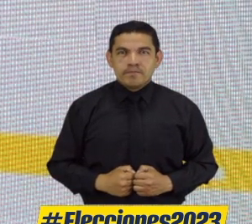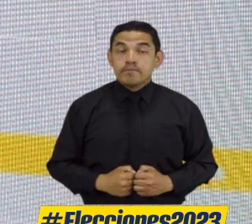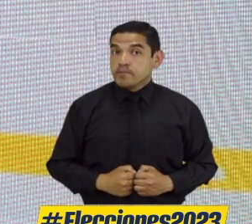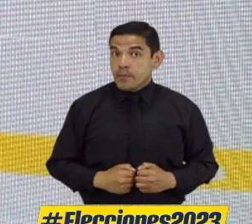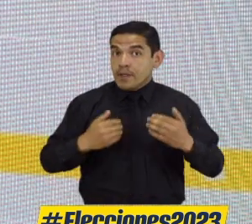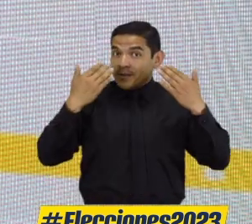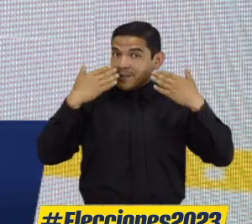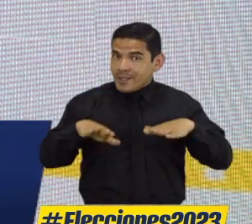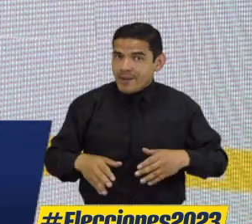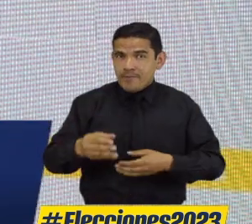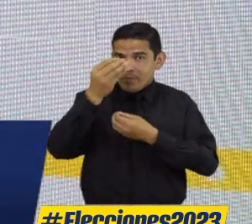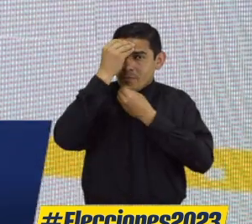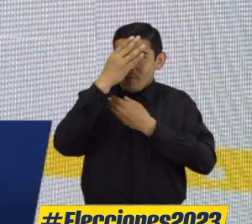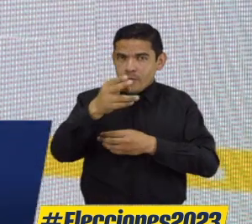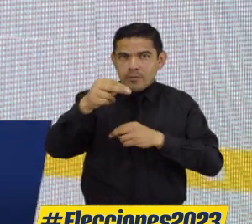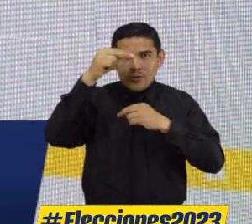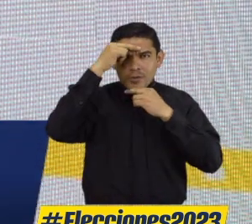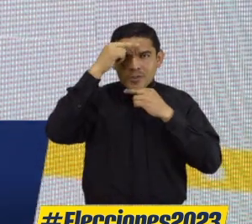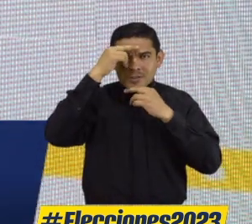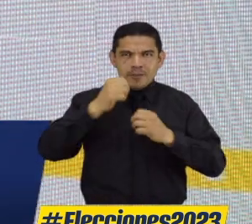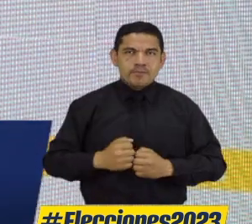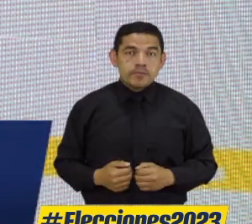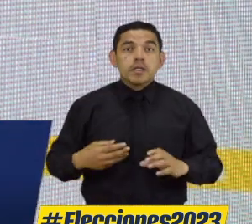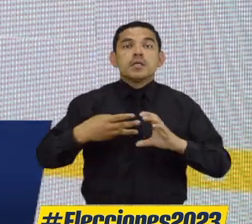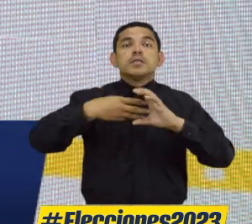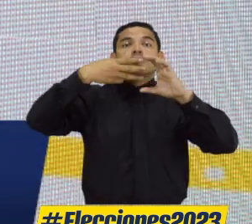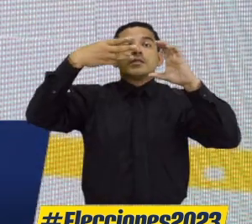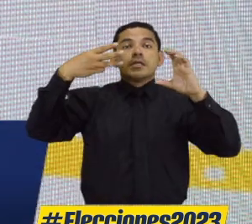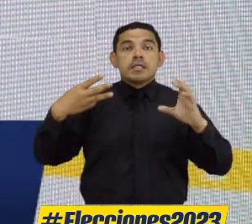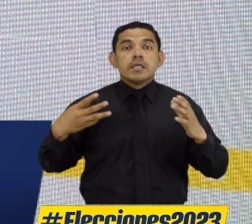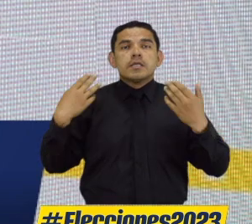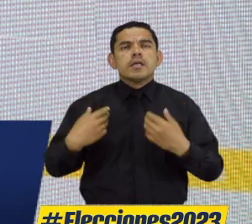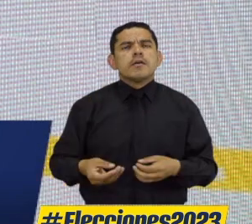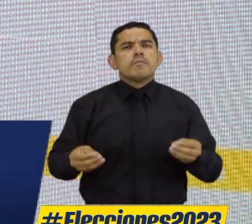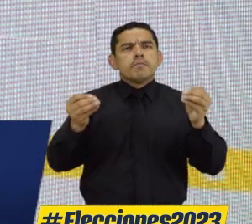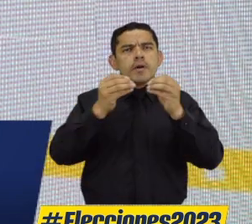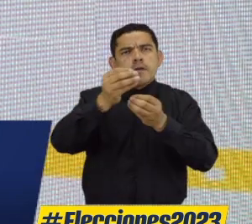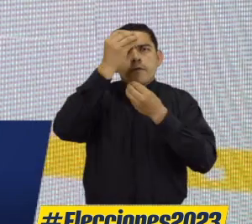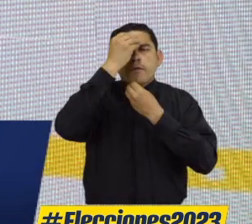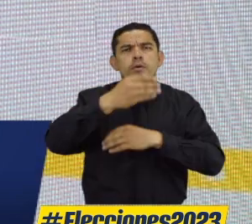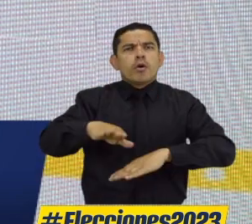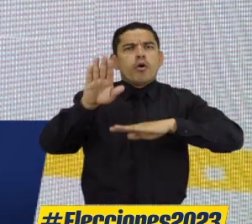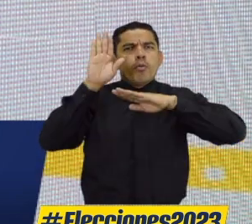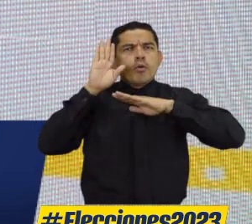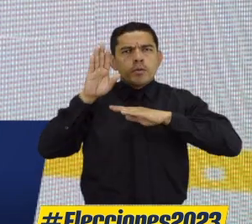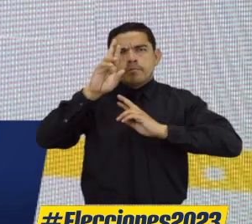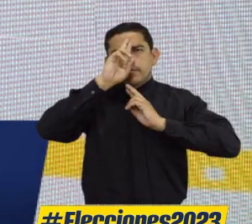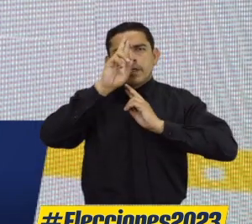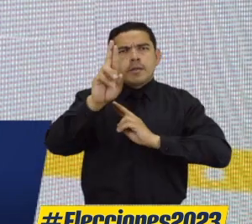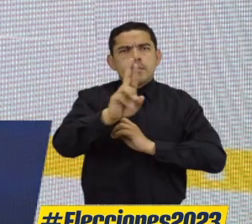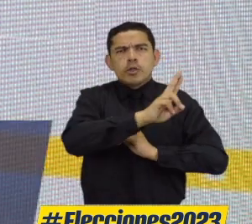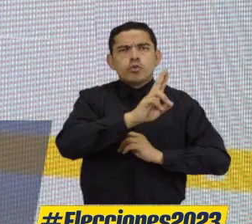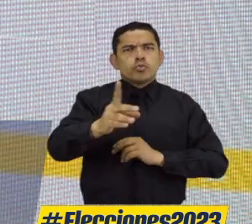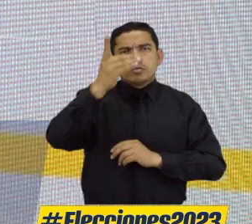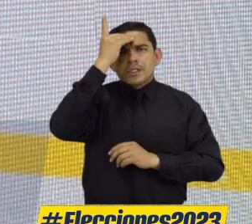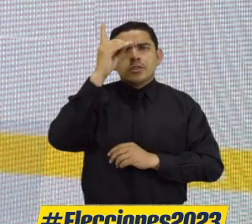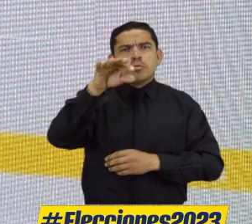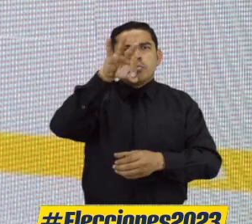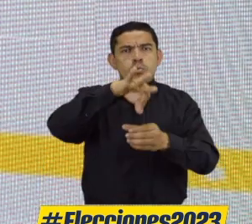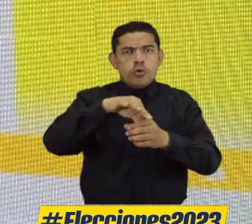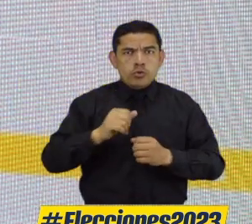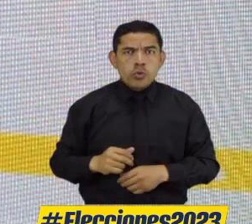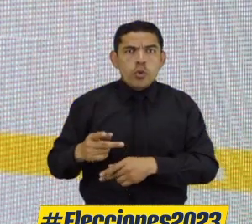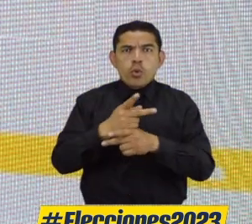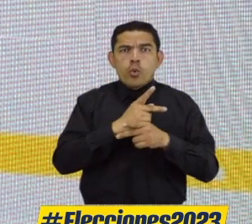Y así llegamos al final de nuestro espacio. El Consejo Nacional Electoral ratifica su compromiso con el respeto a la voluntad popular y garantiza